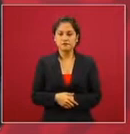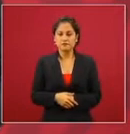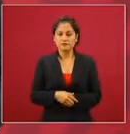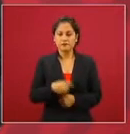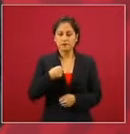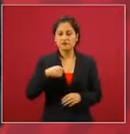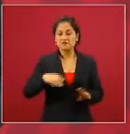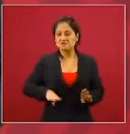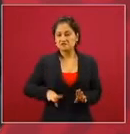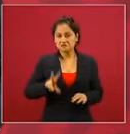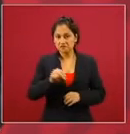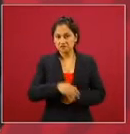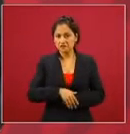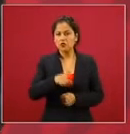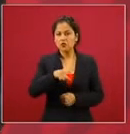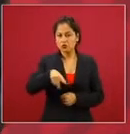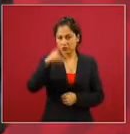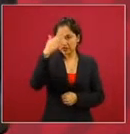hubo